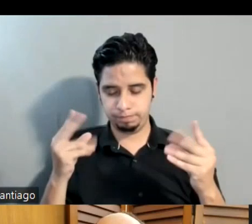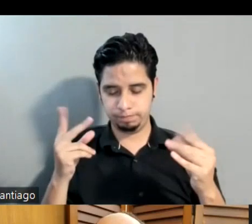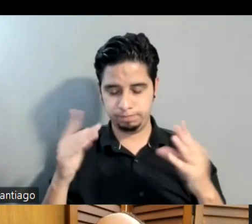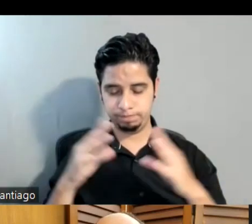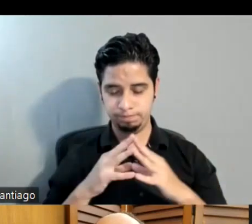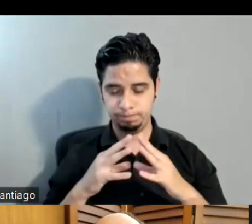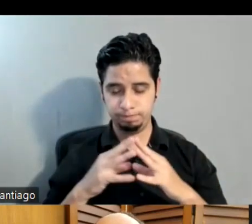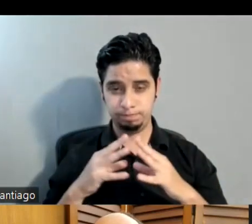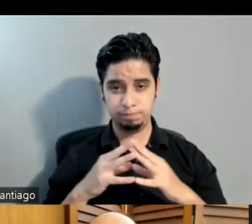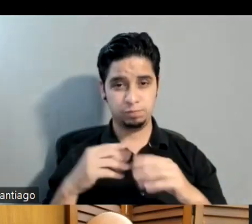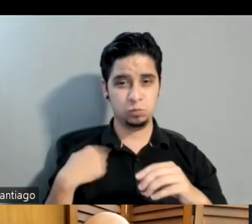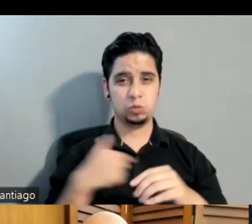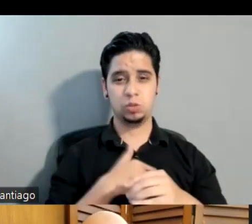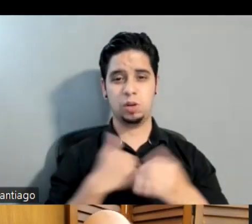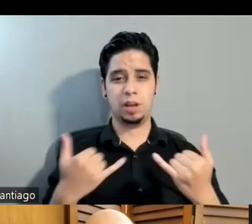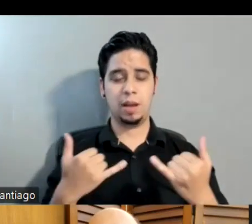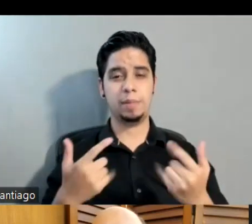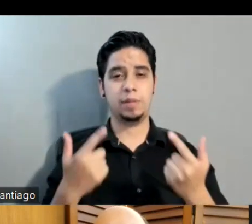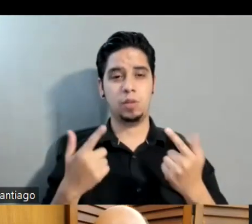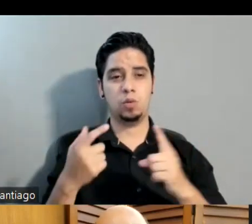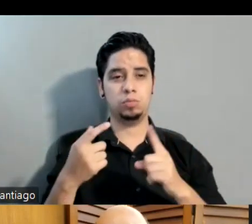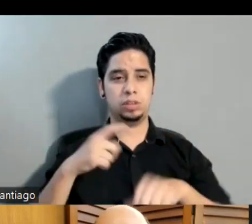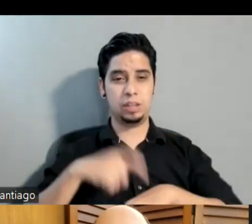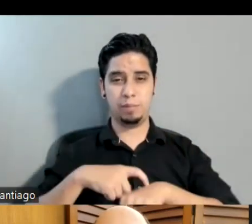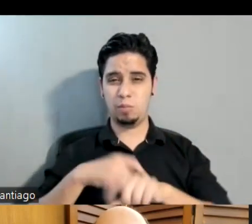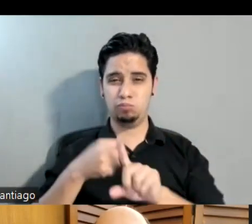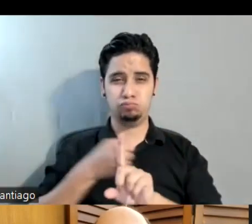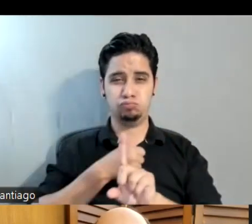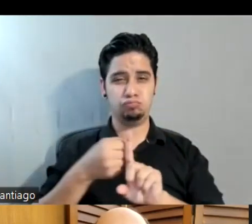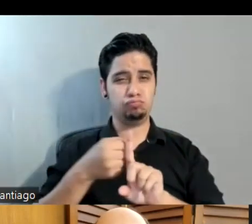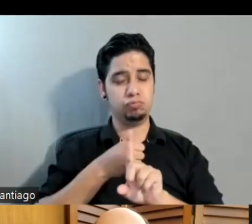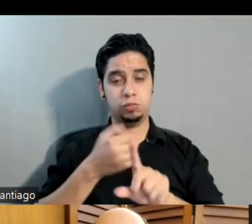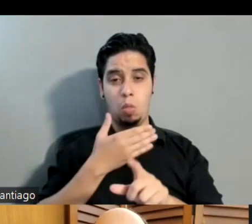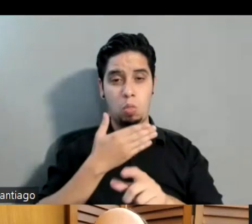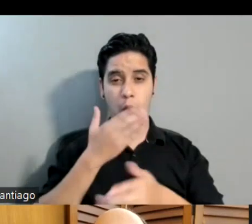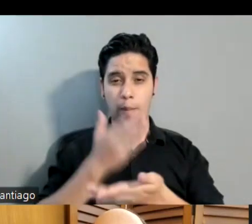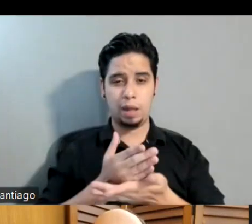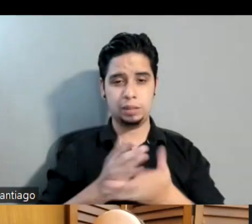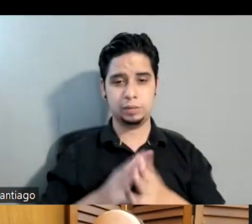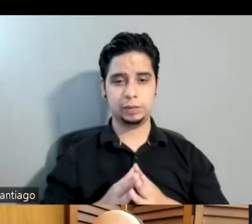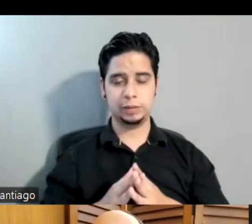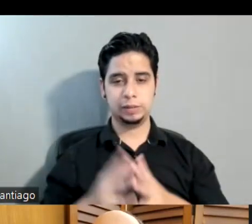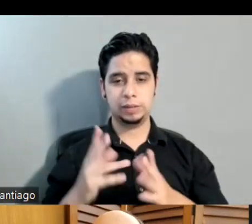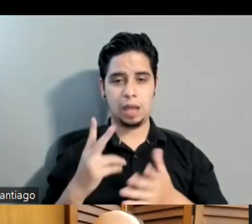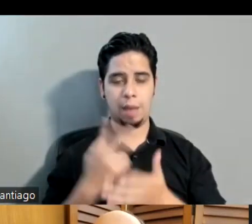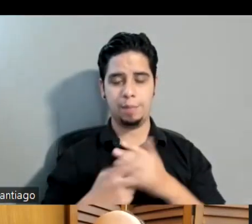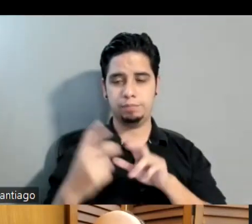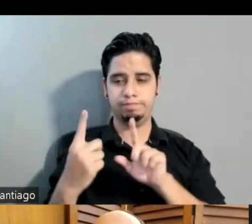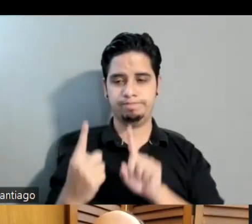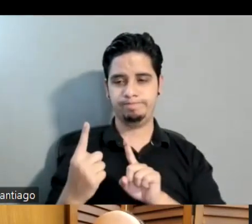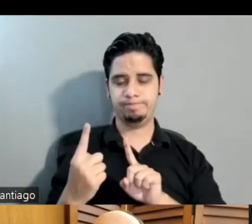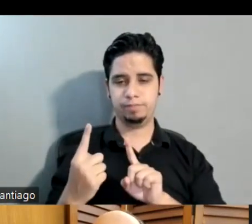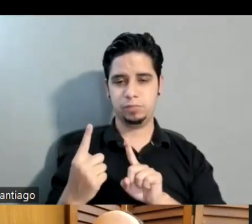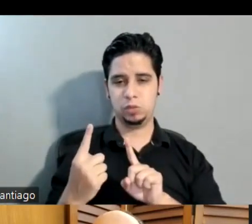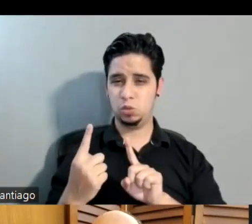estamos viviendo unos tiempos de violencia desmedida, y entonces entre los dos dijimos como que en realidad